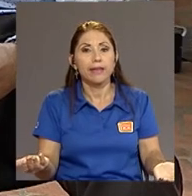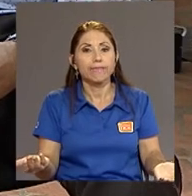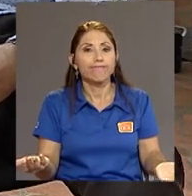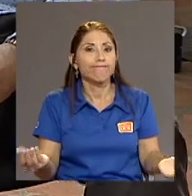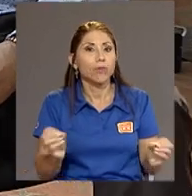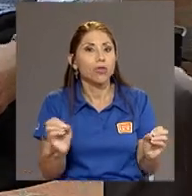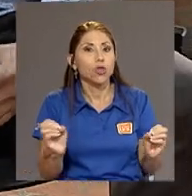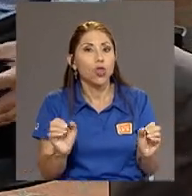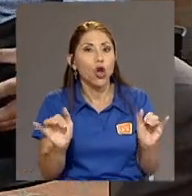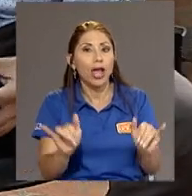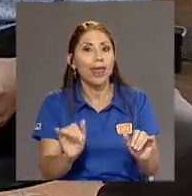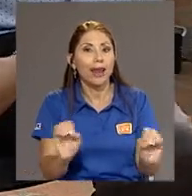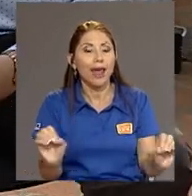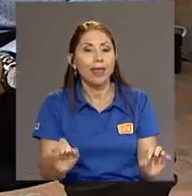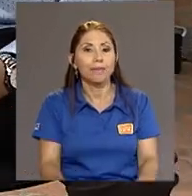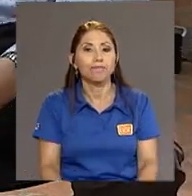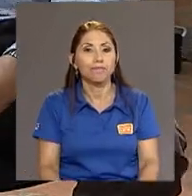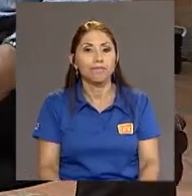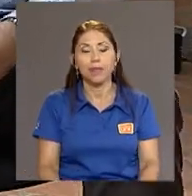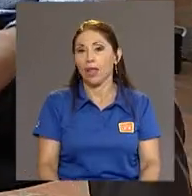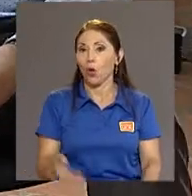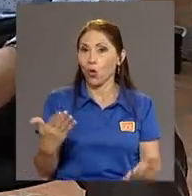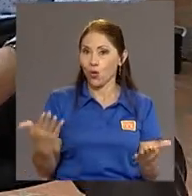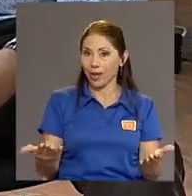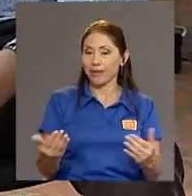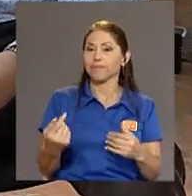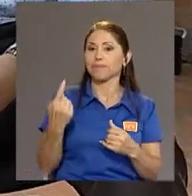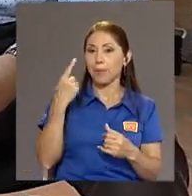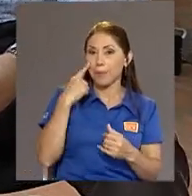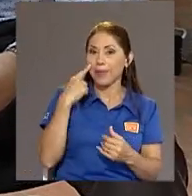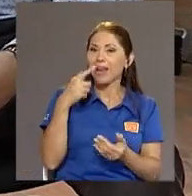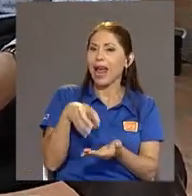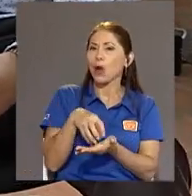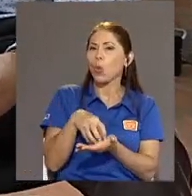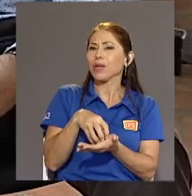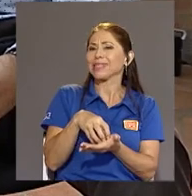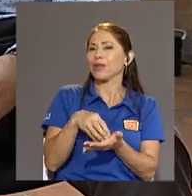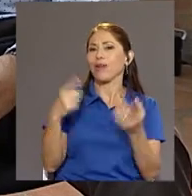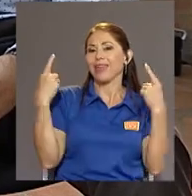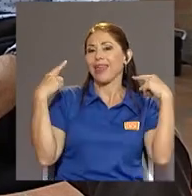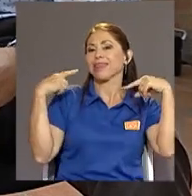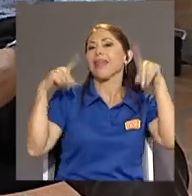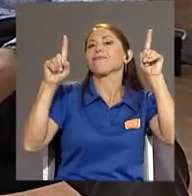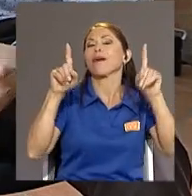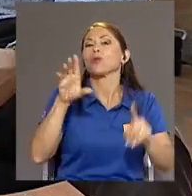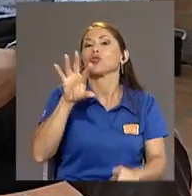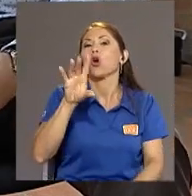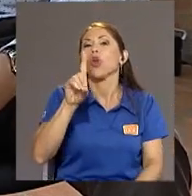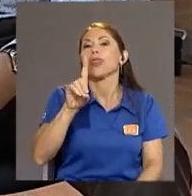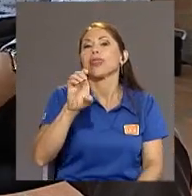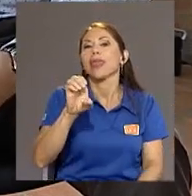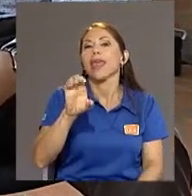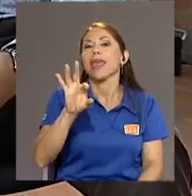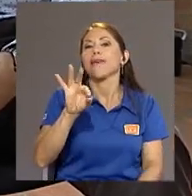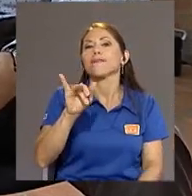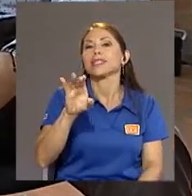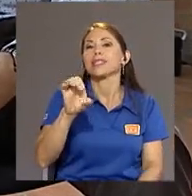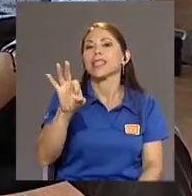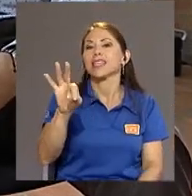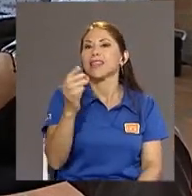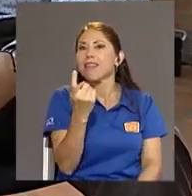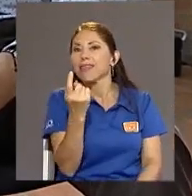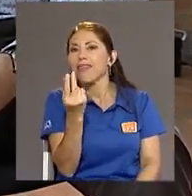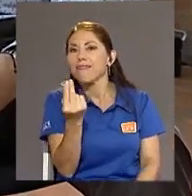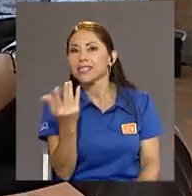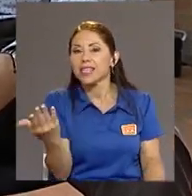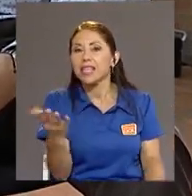no queda okay, nada. Okay. El asunto es la cuestionabilidad del famoso déficit. Se habla de un déficit porcentual en términos